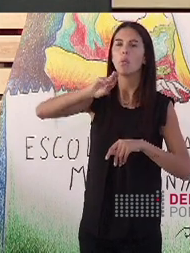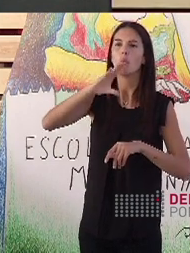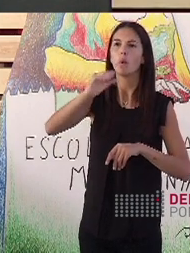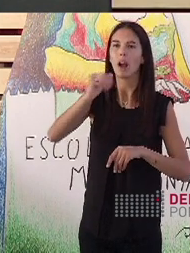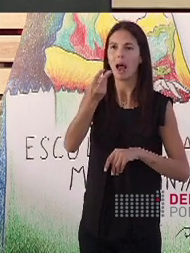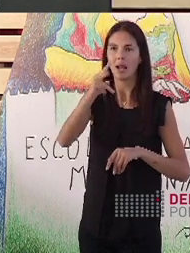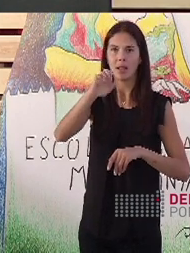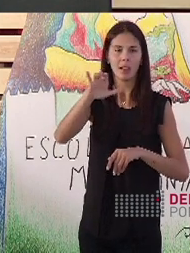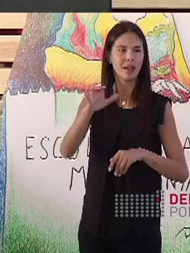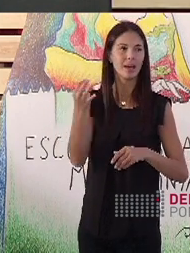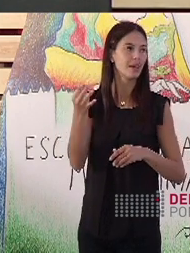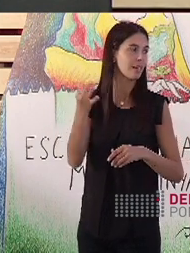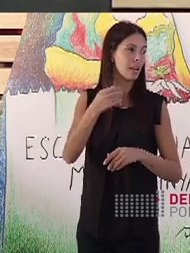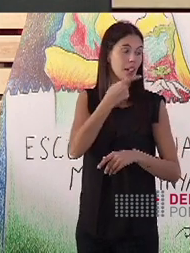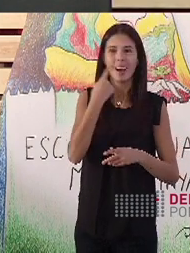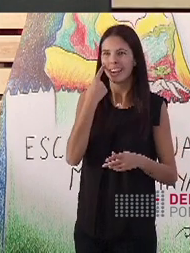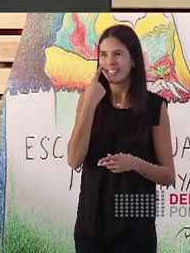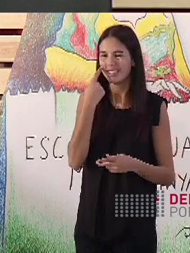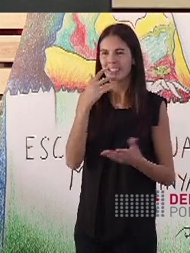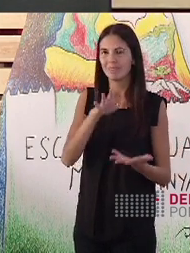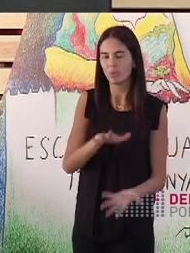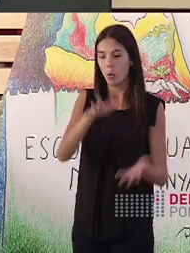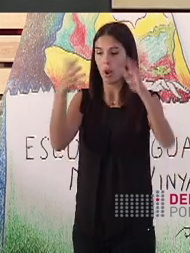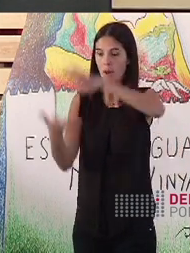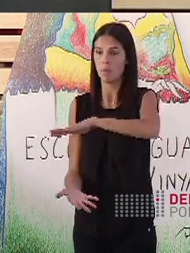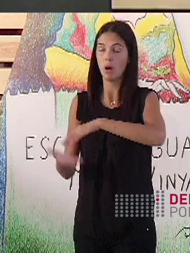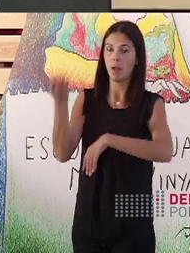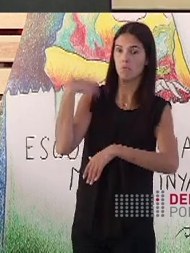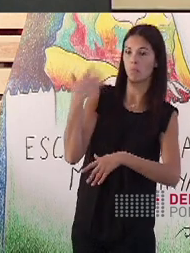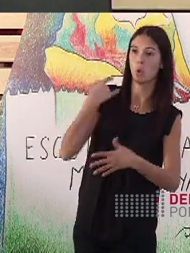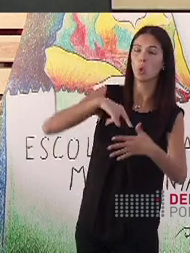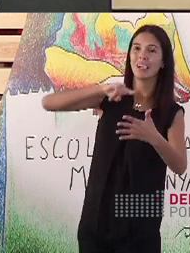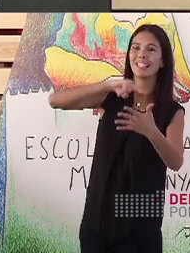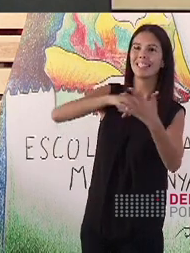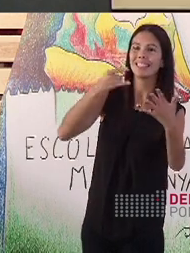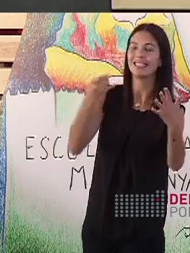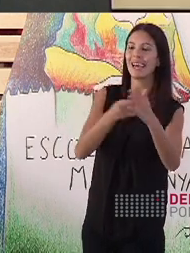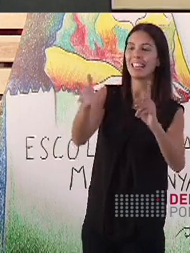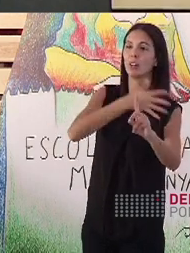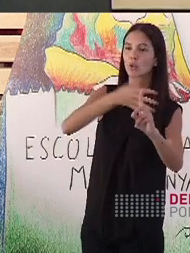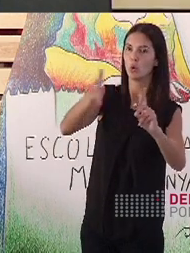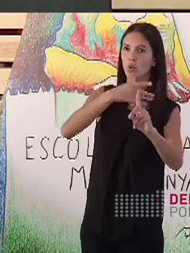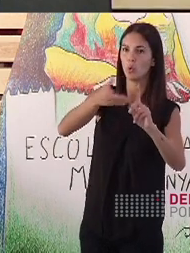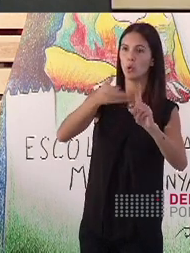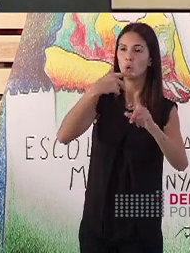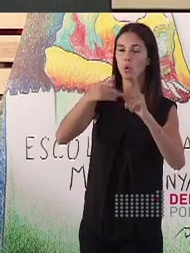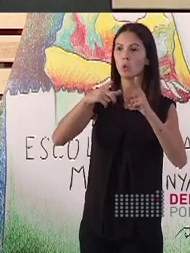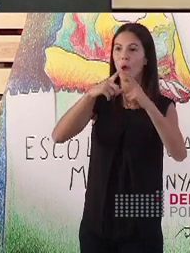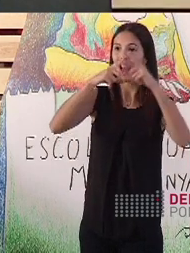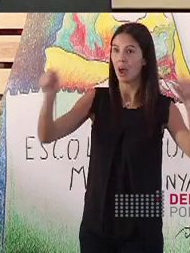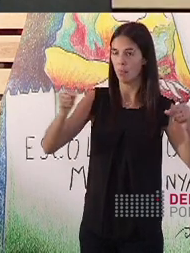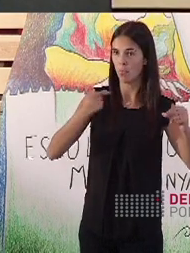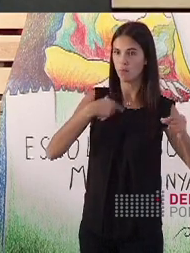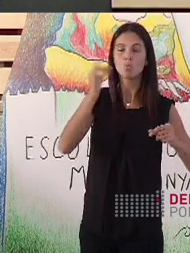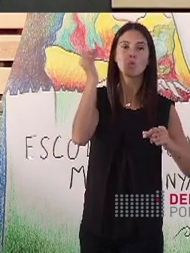cierto es la reconversión de lo que era una técnica de tortura en Japón contra las mujeres que vivían su libertad